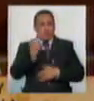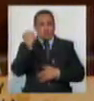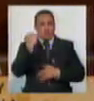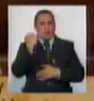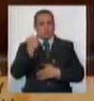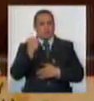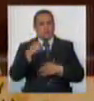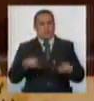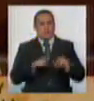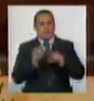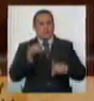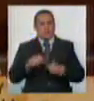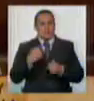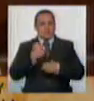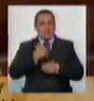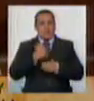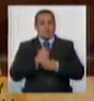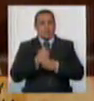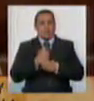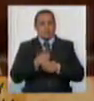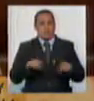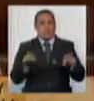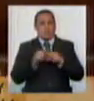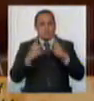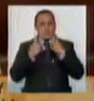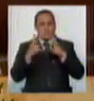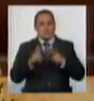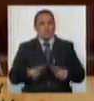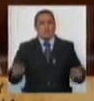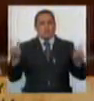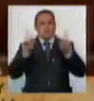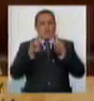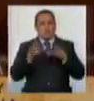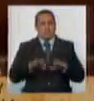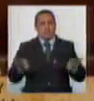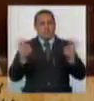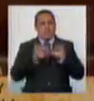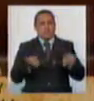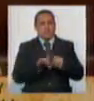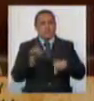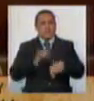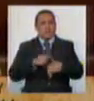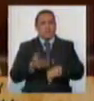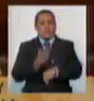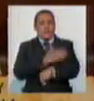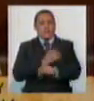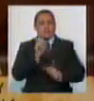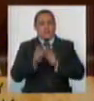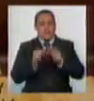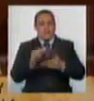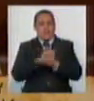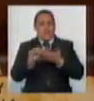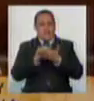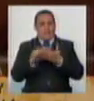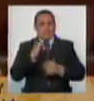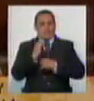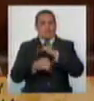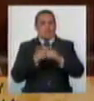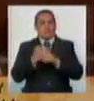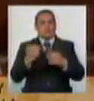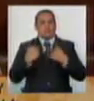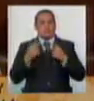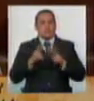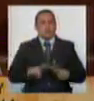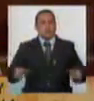que han sido logrados en esta gestión, son altamente relevantes en momentos en que la agenda internacional tiene un